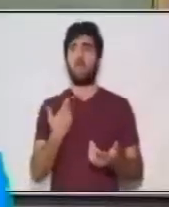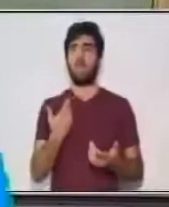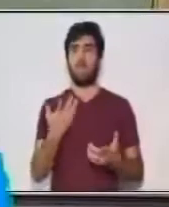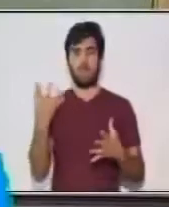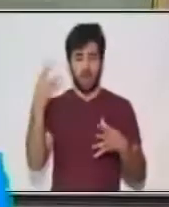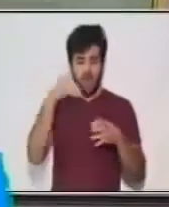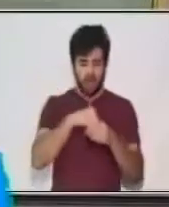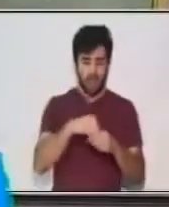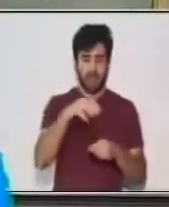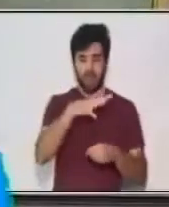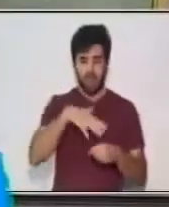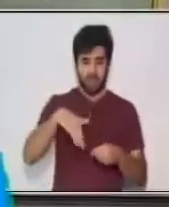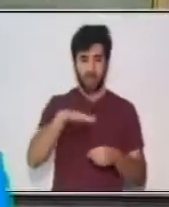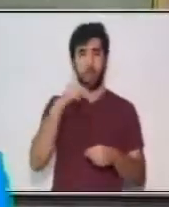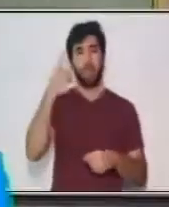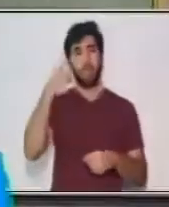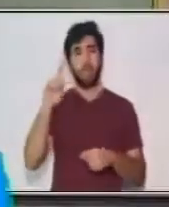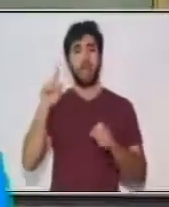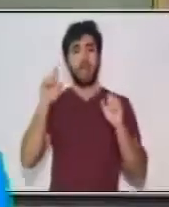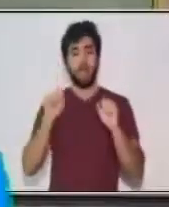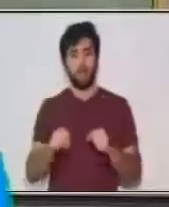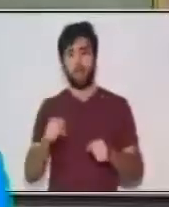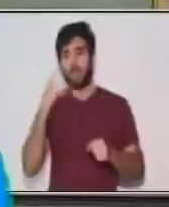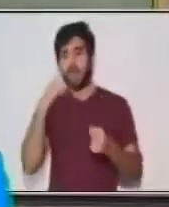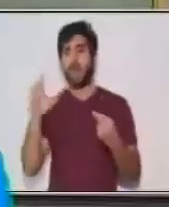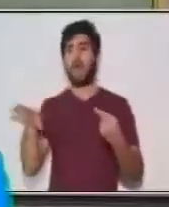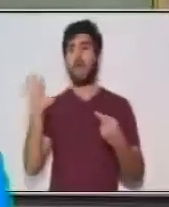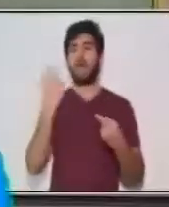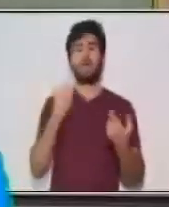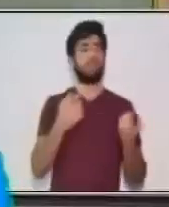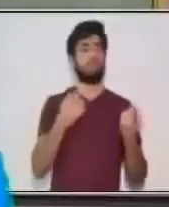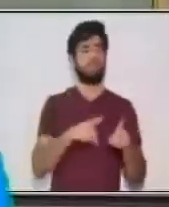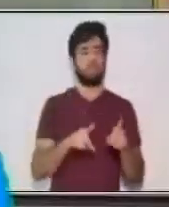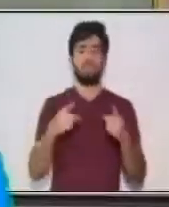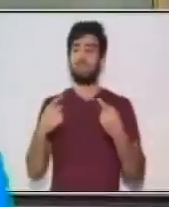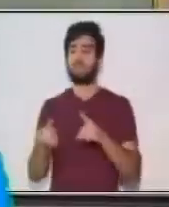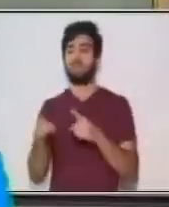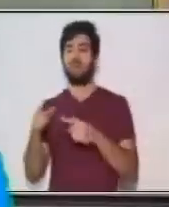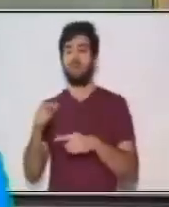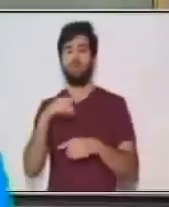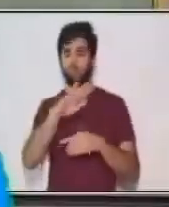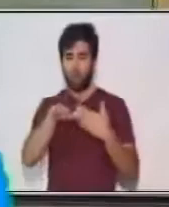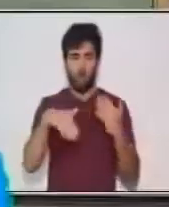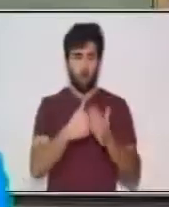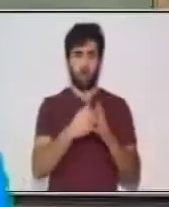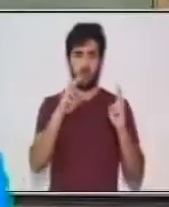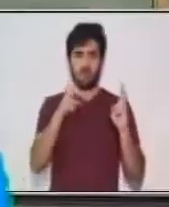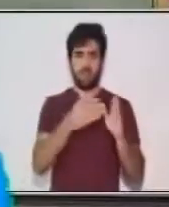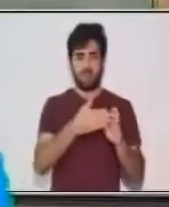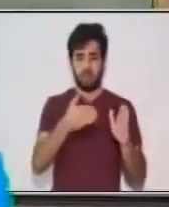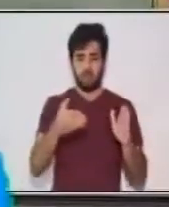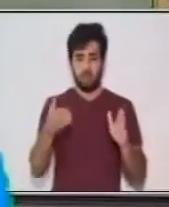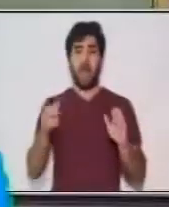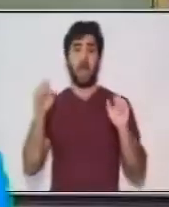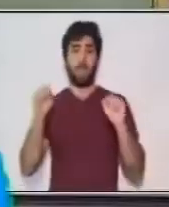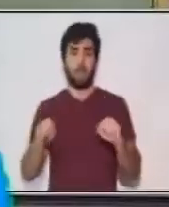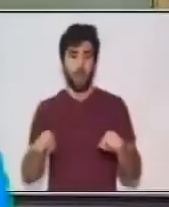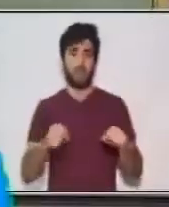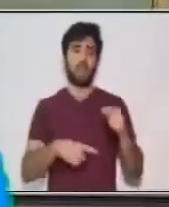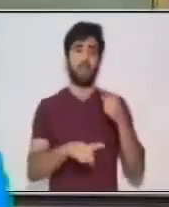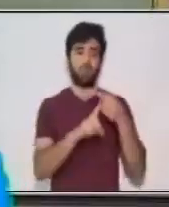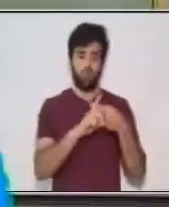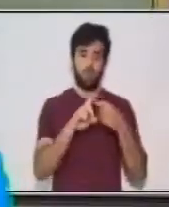dentro de él para poder descubrir qué es lo que sucede o cuál es esa secuencia. Puede ser una suma, una resta, una